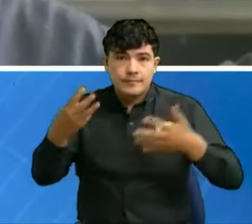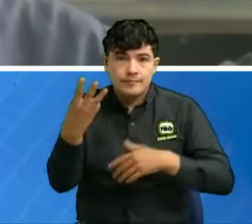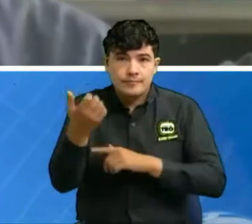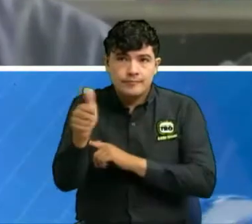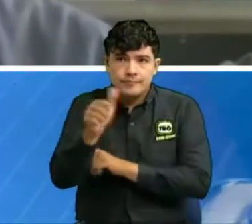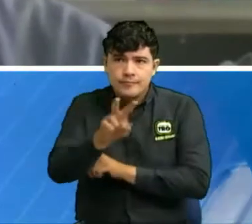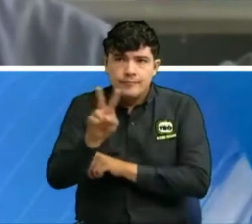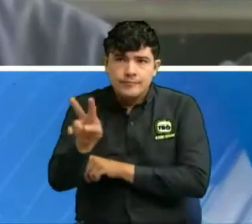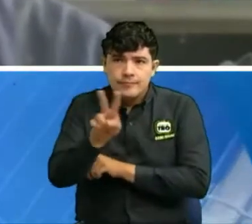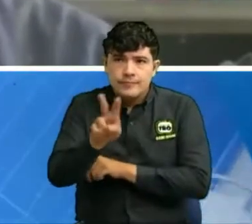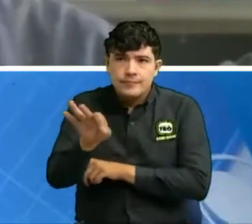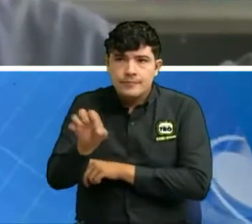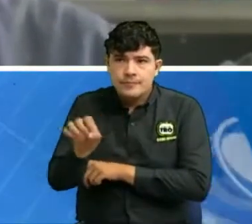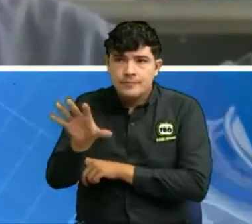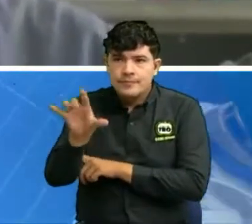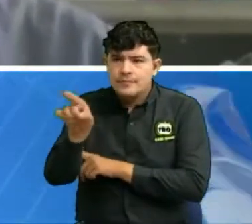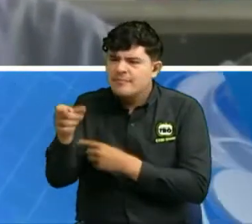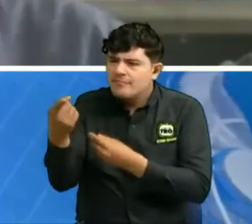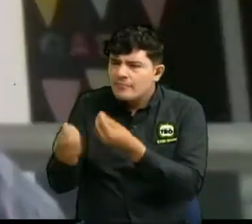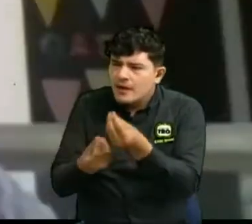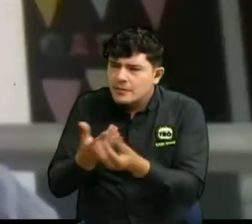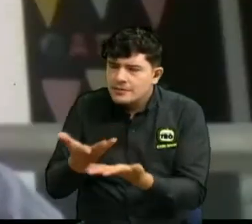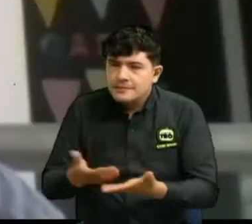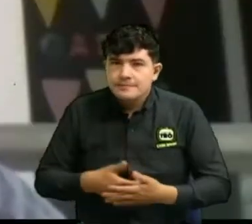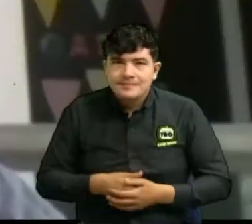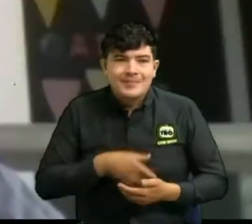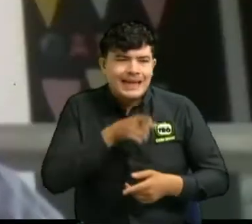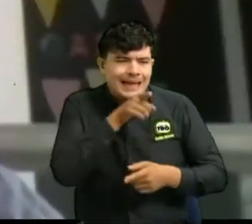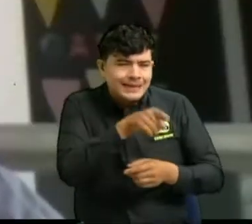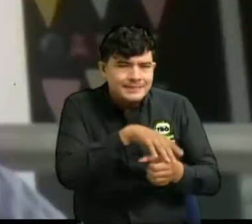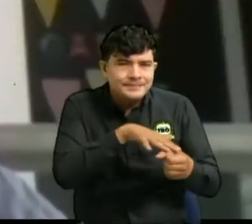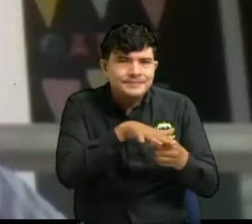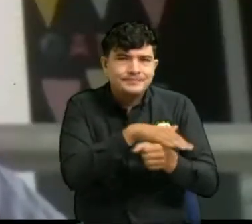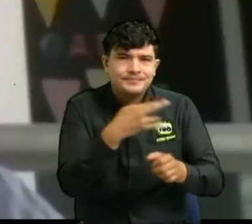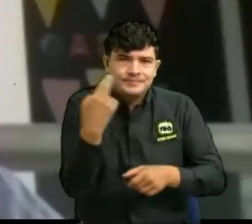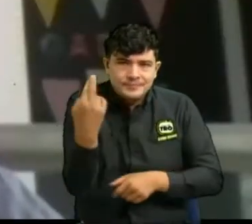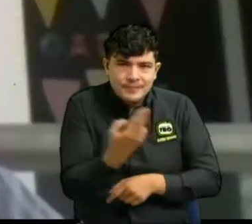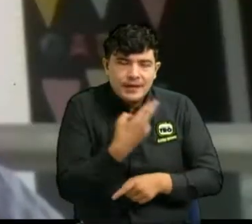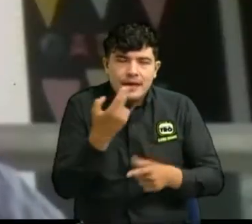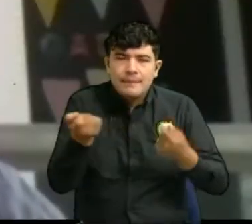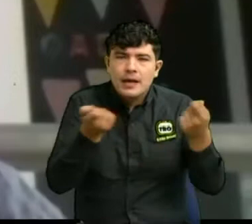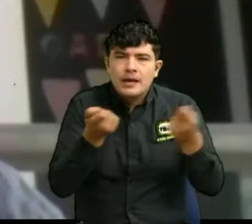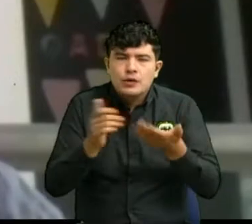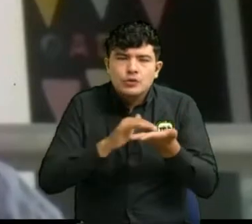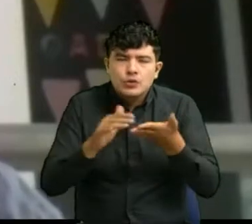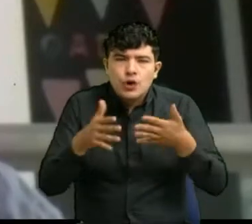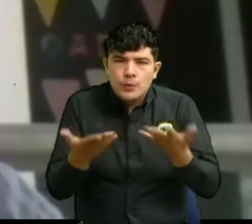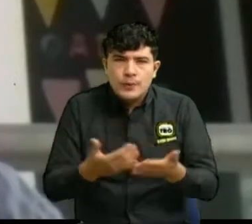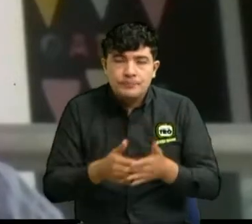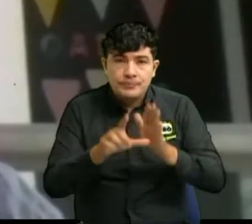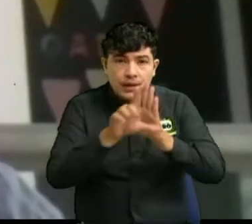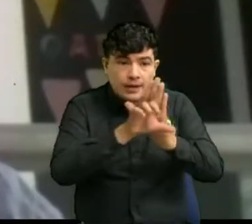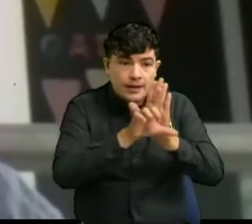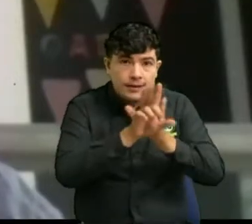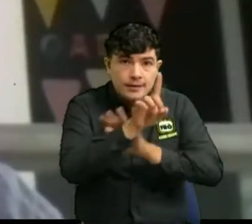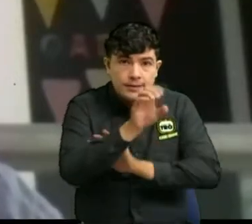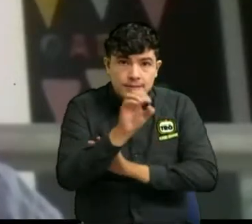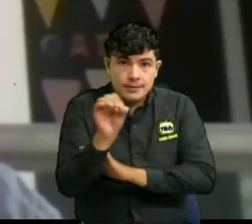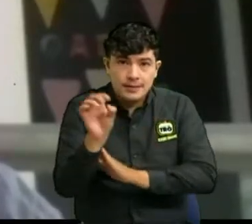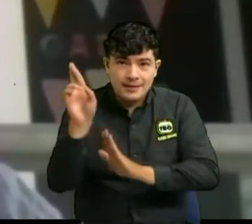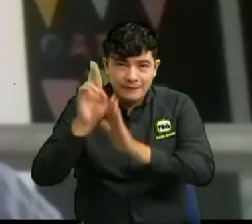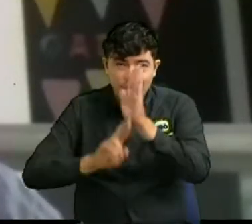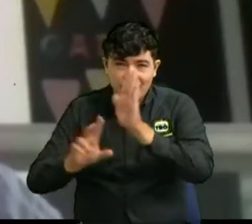310-22-23051? Estas situaciones son frecuentes y el tratamiento es el siguiente. La ley 100, reformada